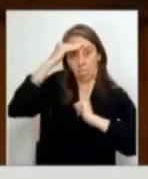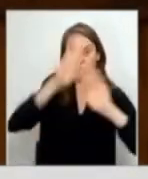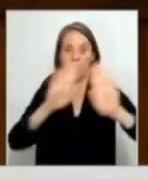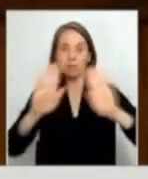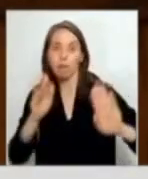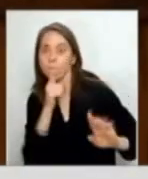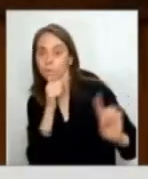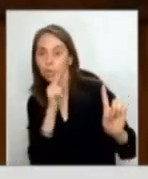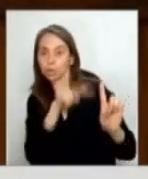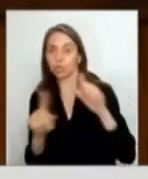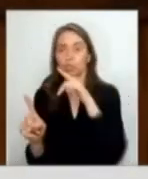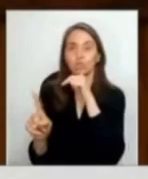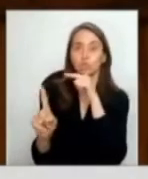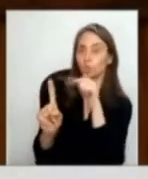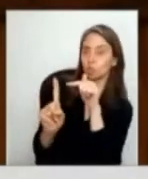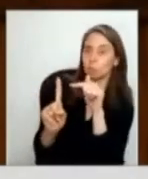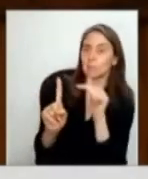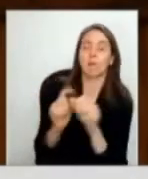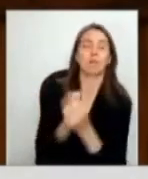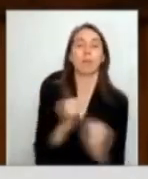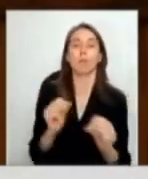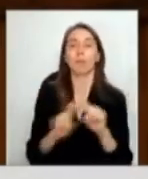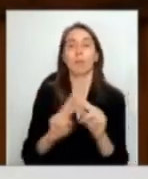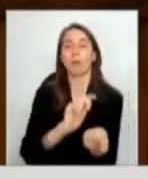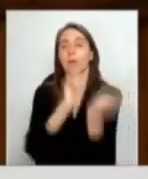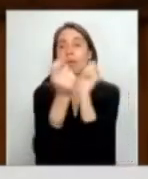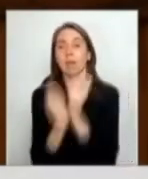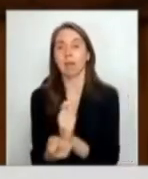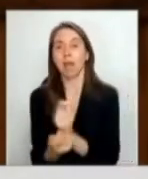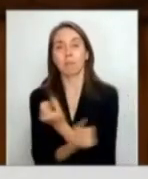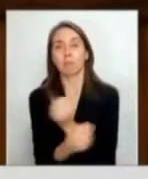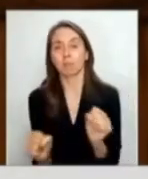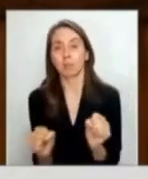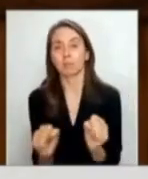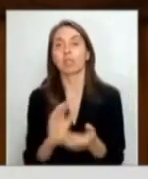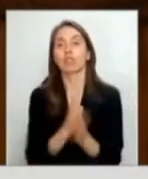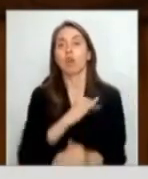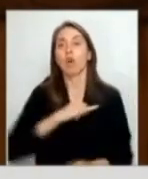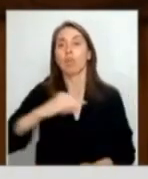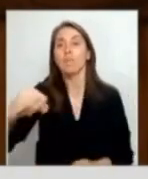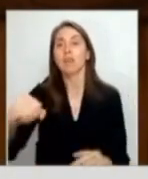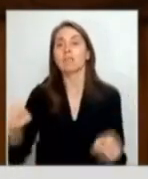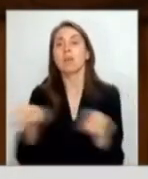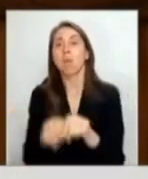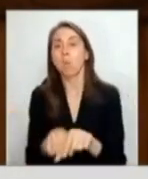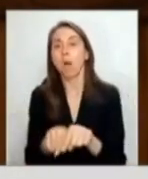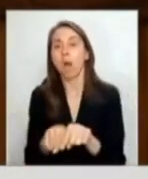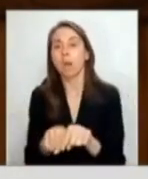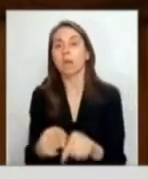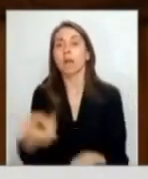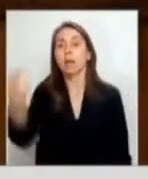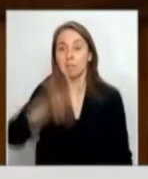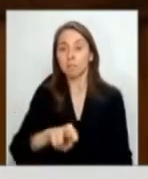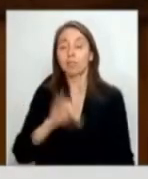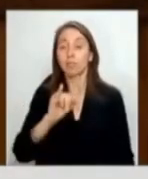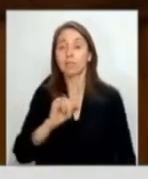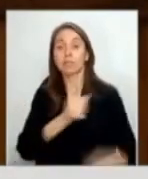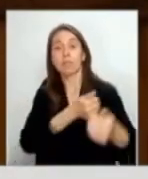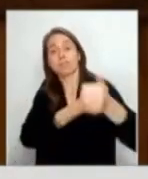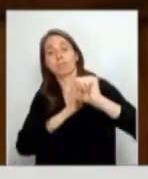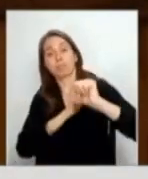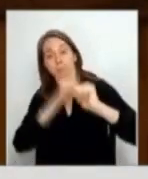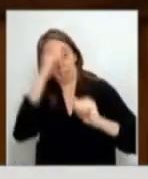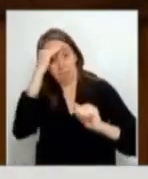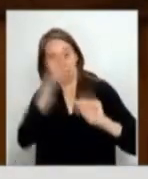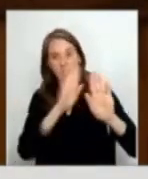hay cambios posibles. Y todo seguirá igual. Repito, si nos gana la desconfianza y la sospecha,